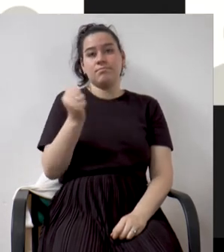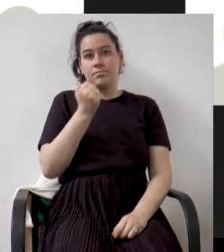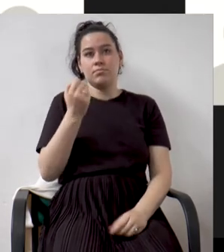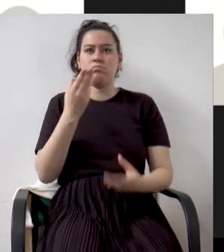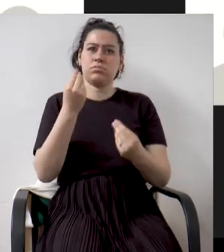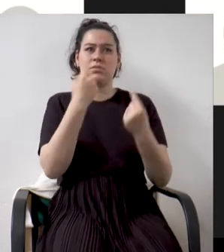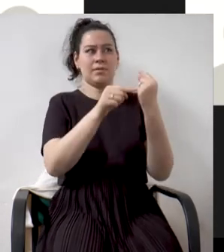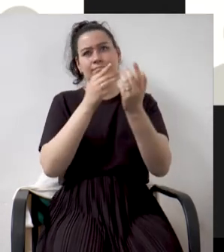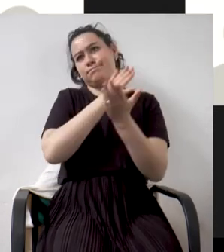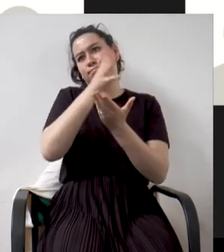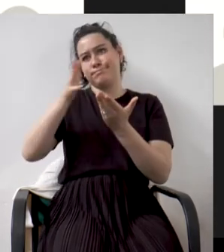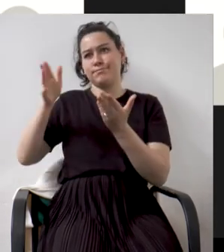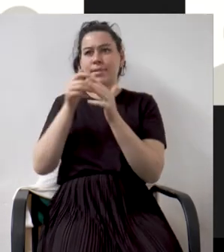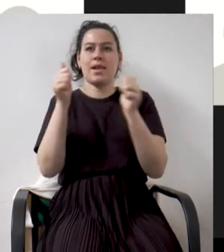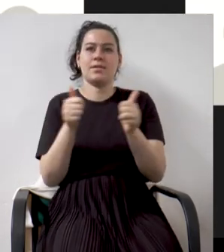posibilidades.